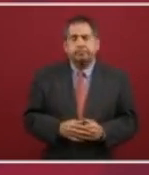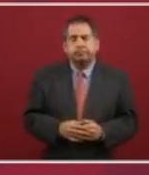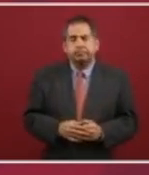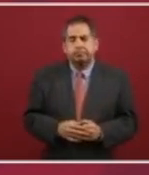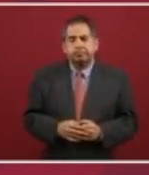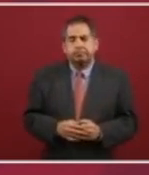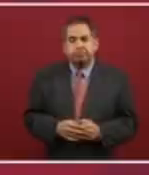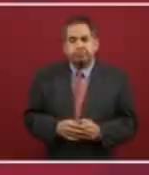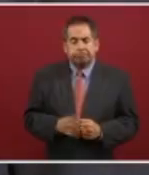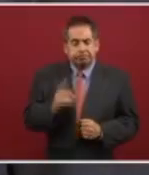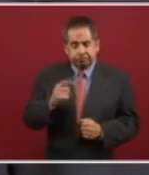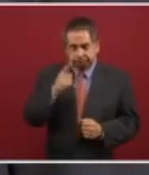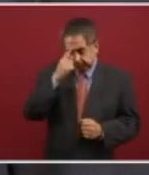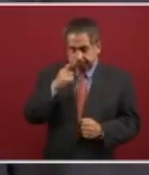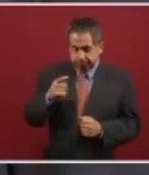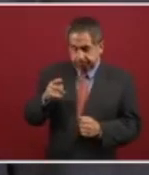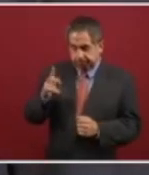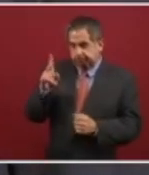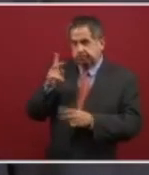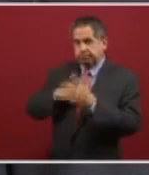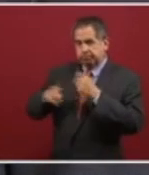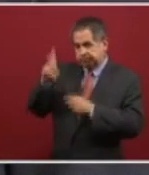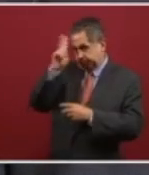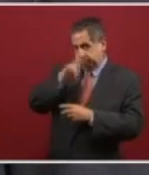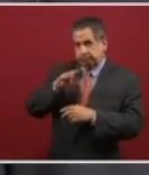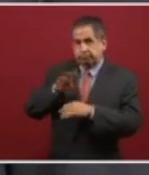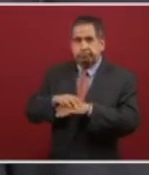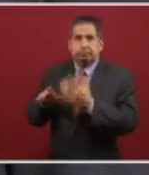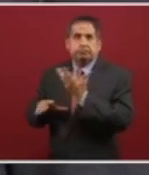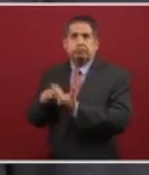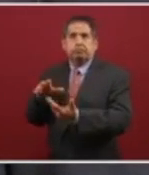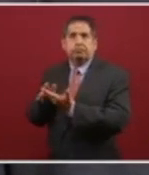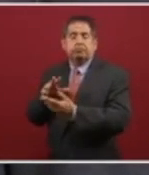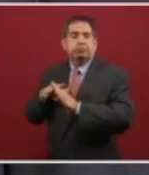ha impactado el flujo migratorio.